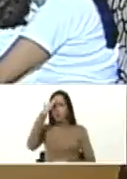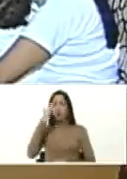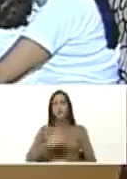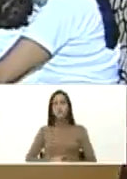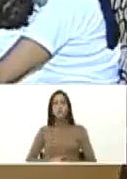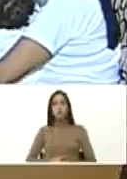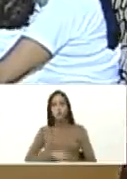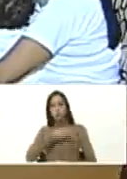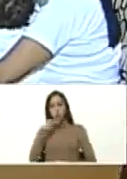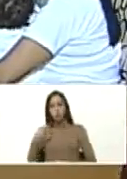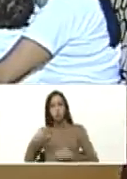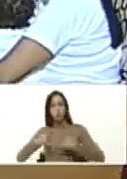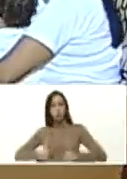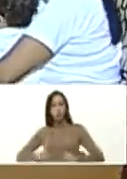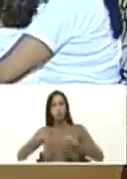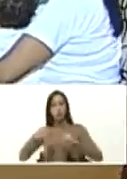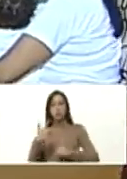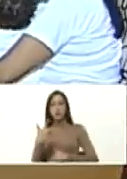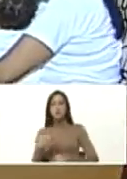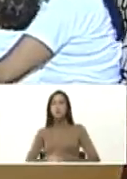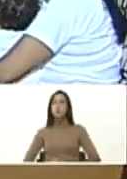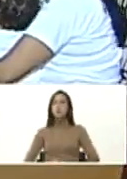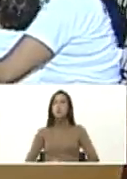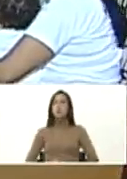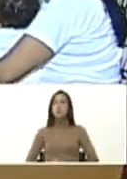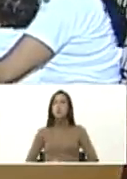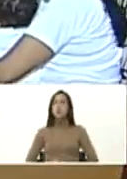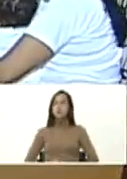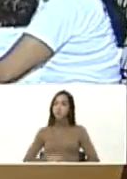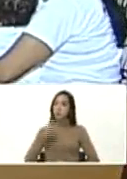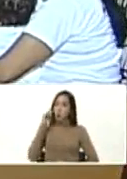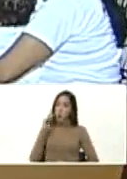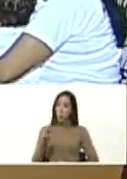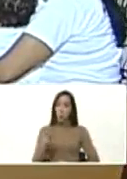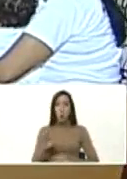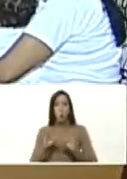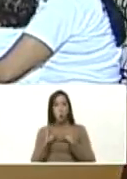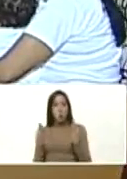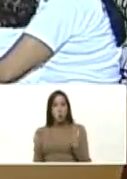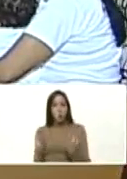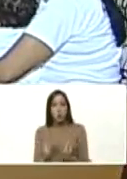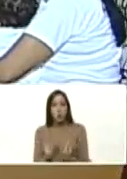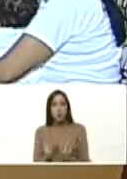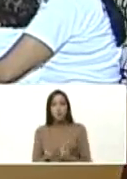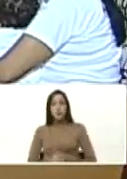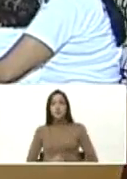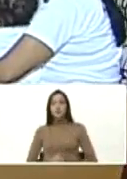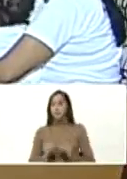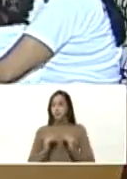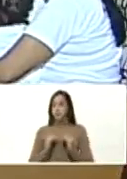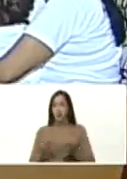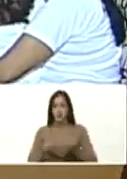Muchachos, tres muchachotes, pues. Cuando puedo ver a una familia recibir su